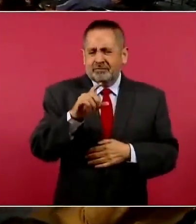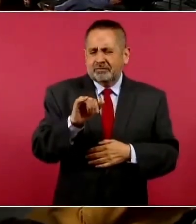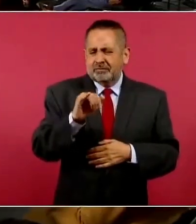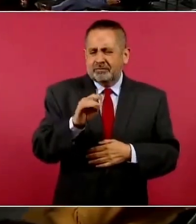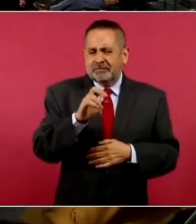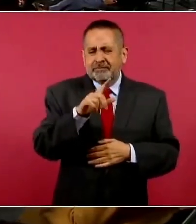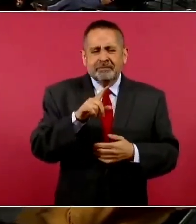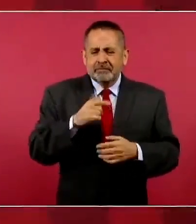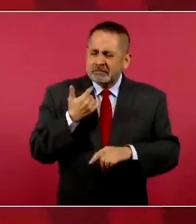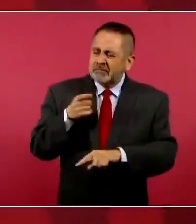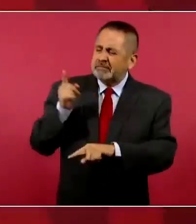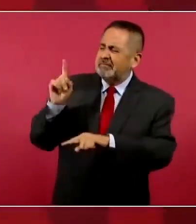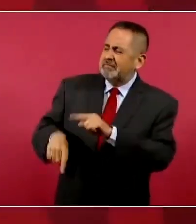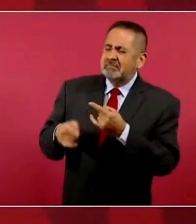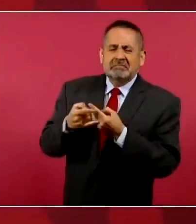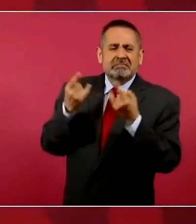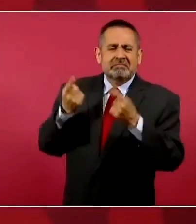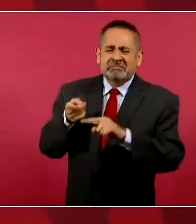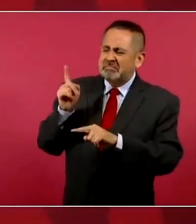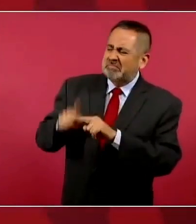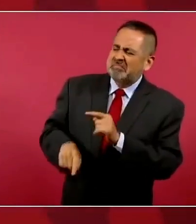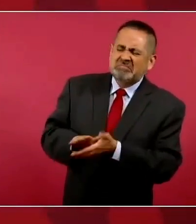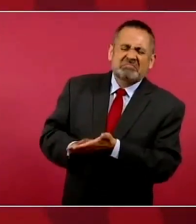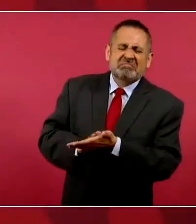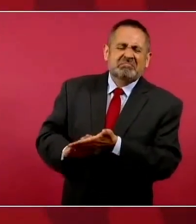querían acabar con la historia.